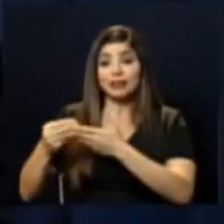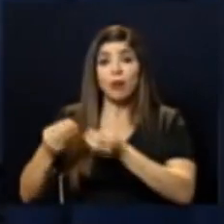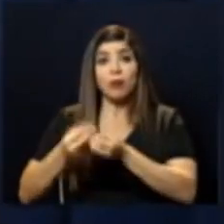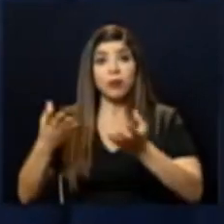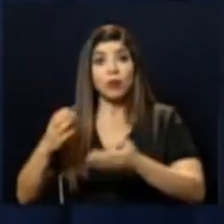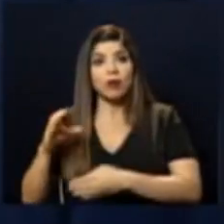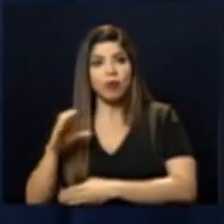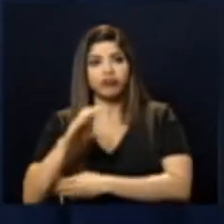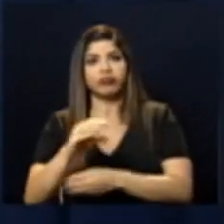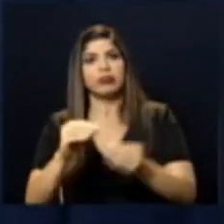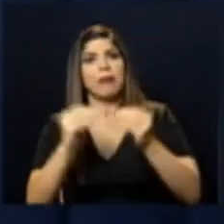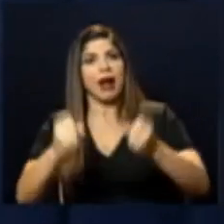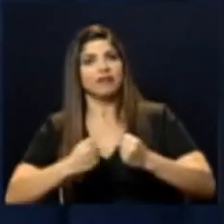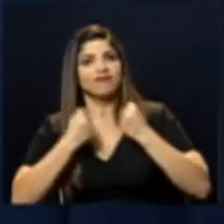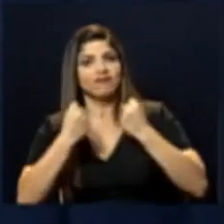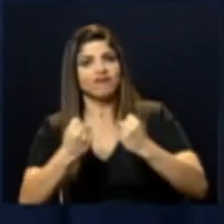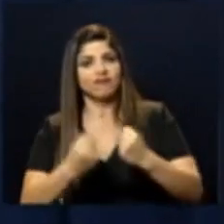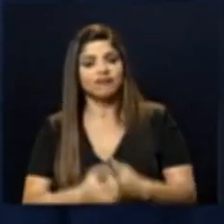pública.